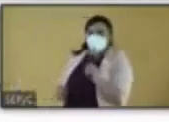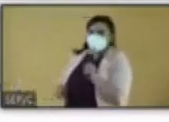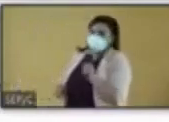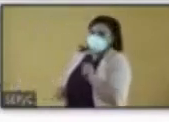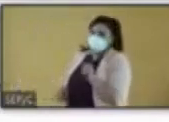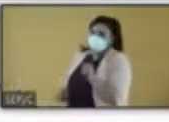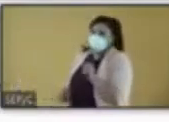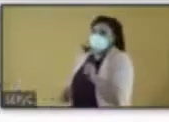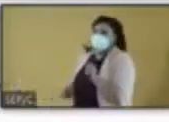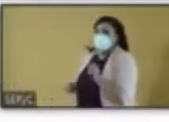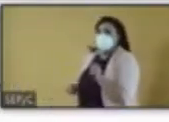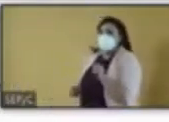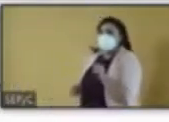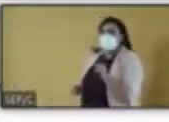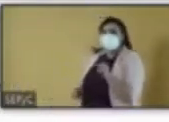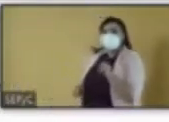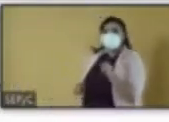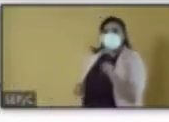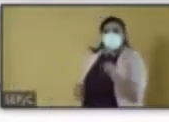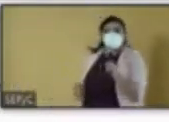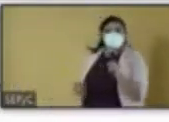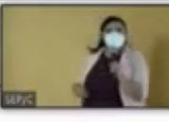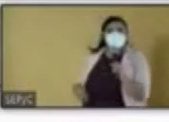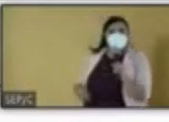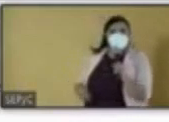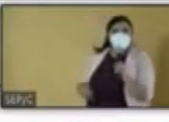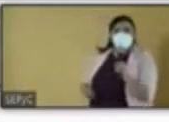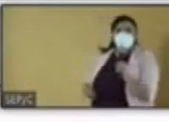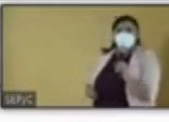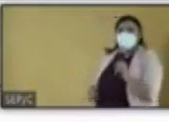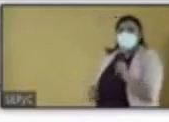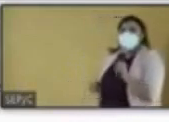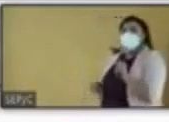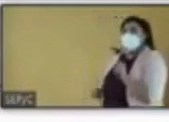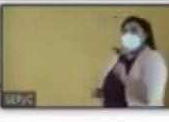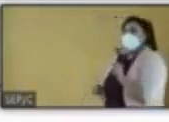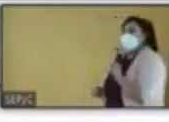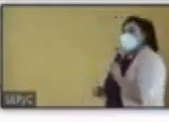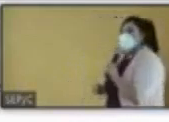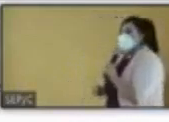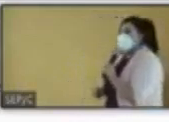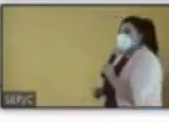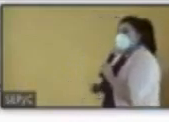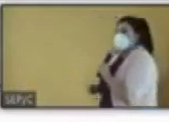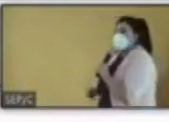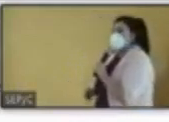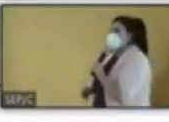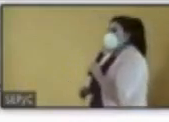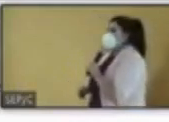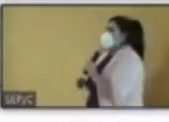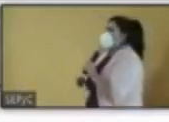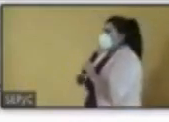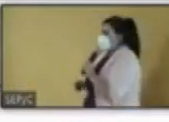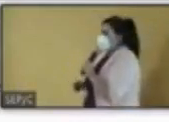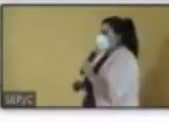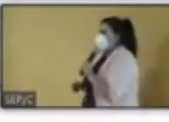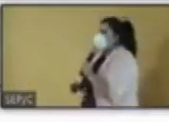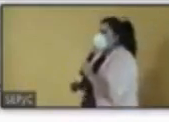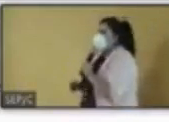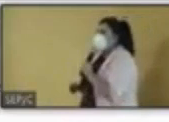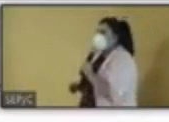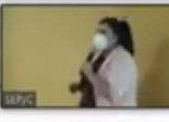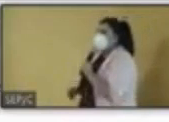muy importante. Al señalar las cantidades en estos apartados, no deberán contener signos de